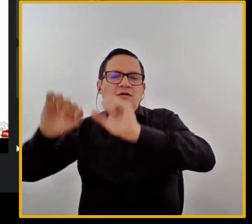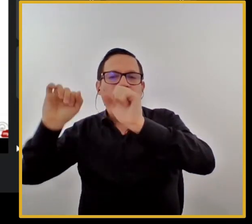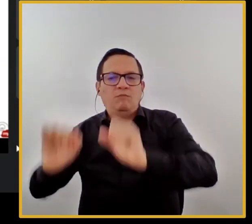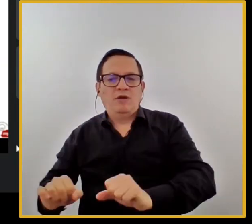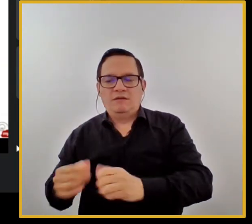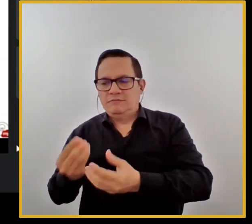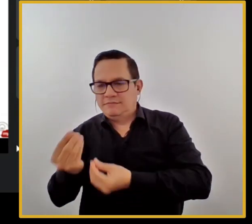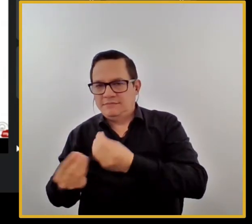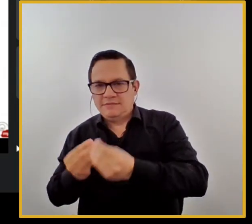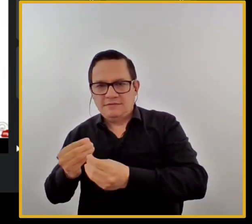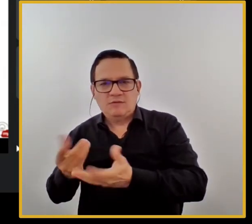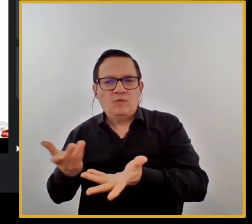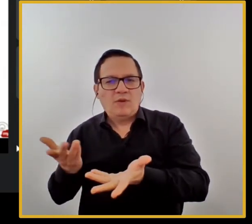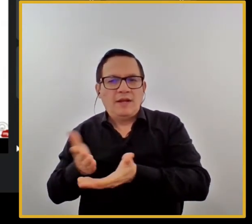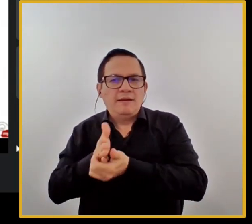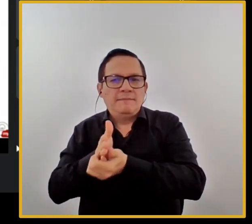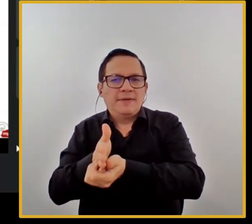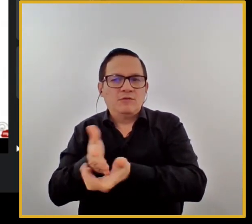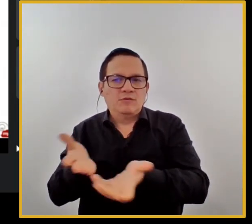hacer ¿por qué método?